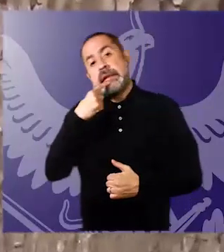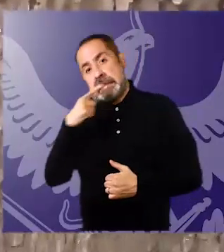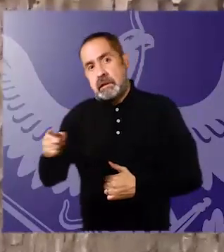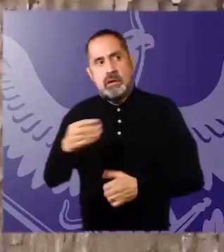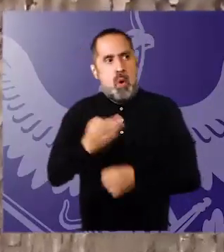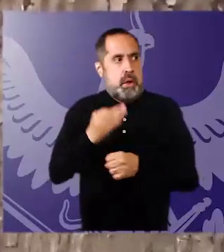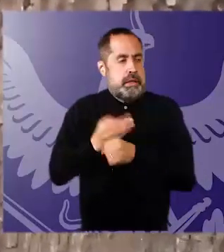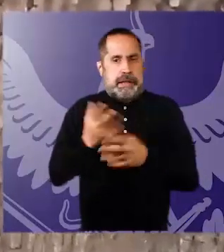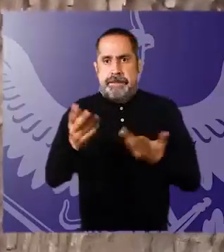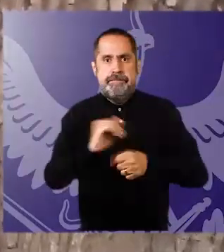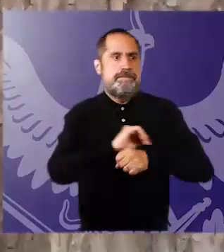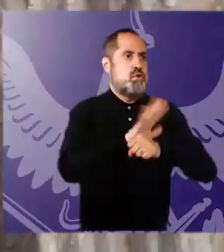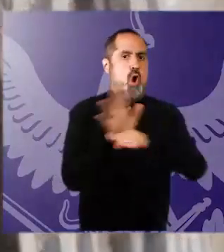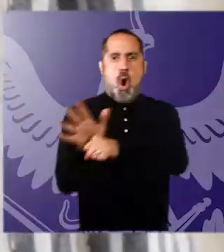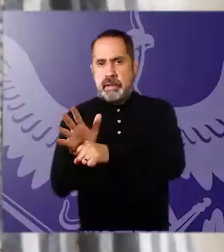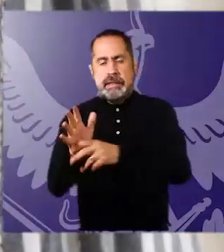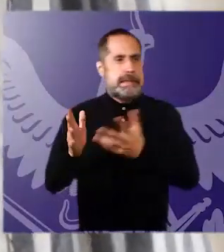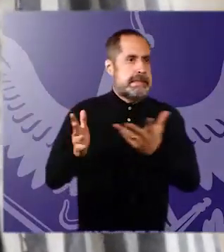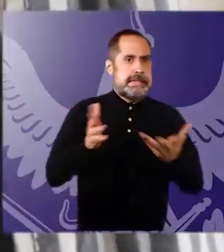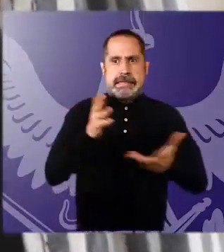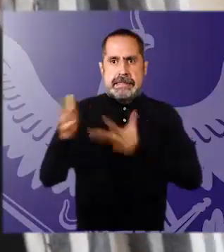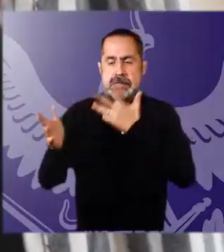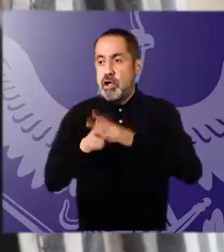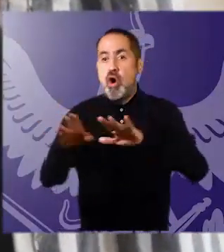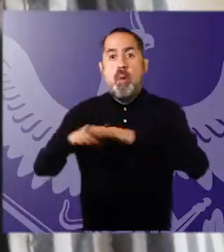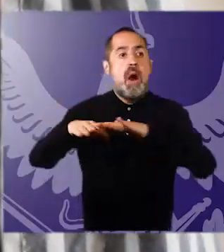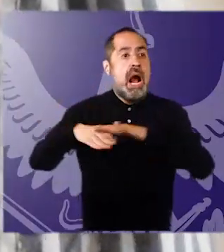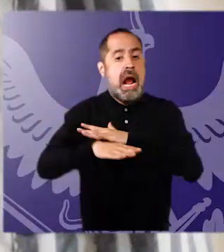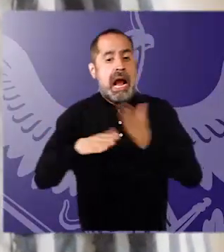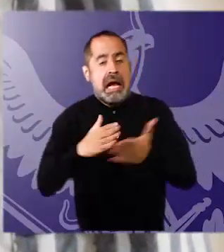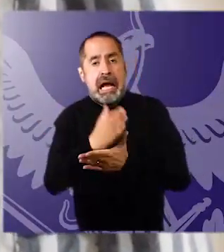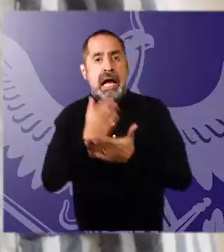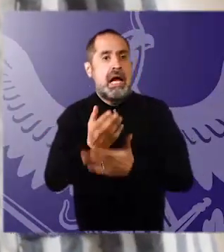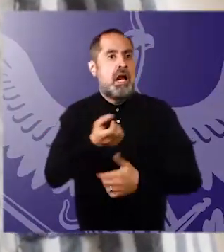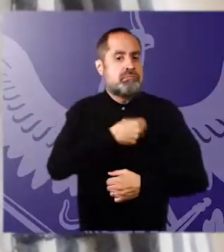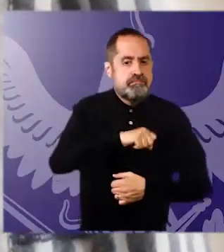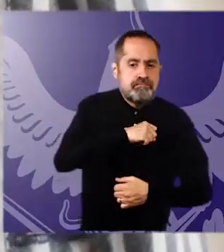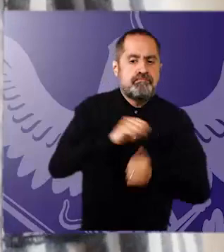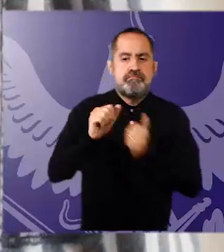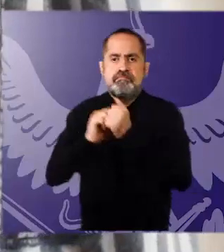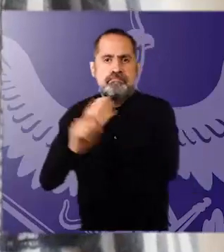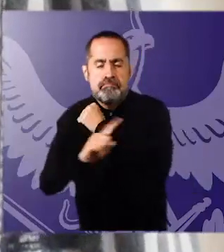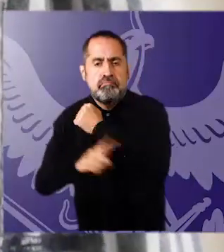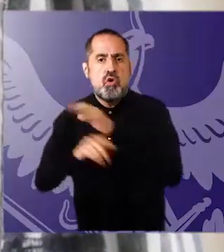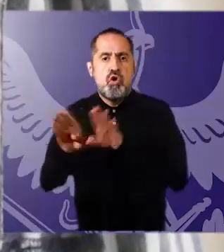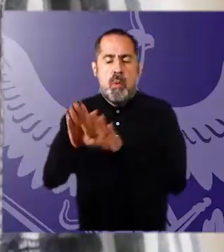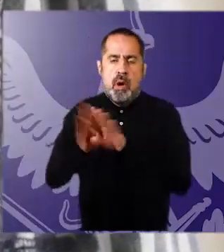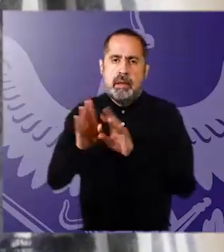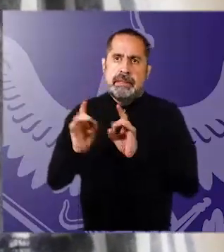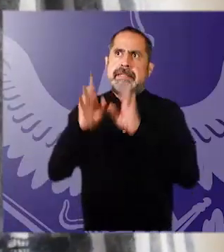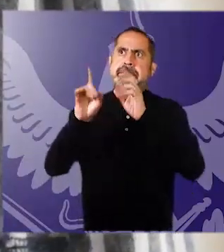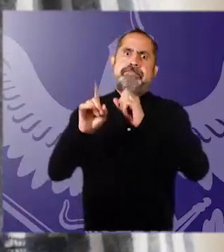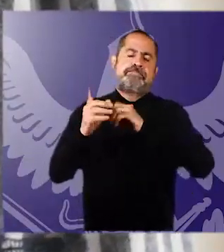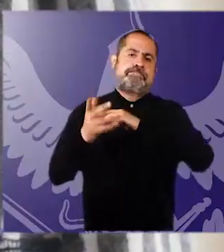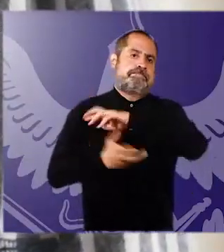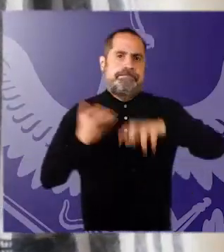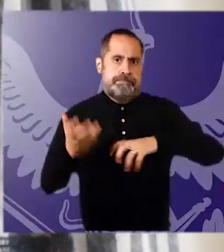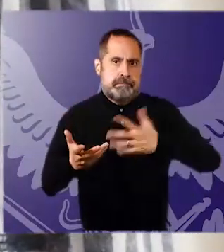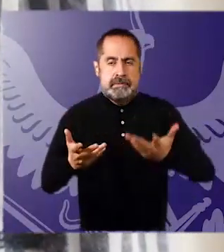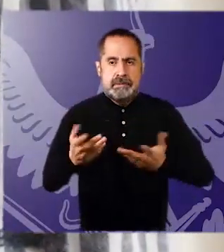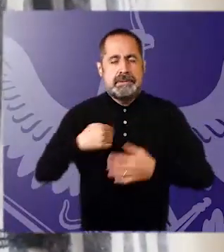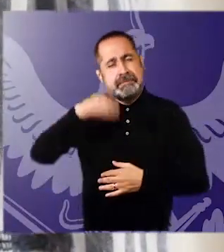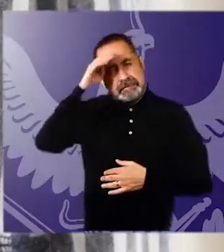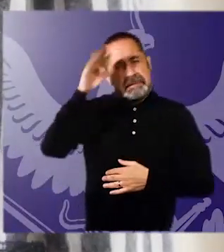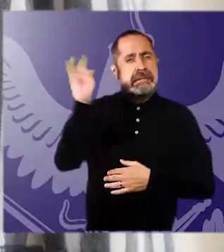CONAPO, ante la emergencia sanitaria por la COVID-19, el acceso a los servicios de salud sexual y reproductiva se ha visto afectado y